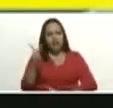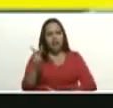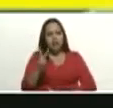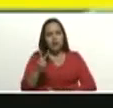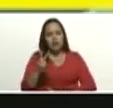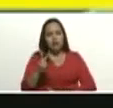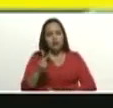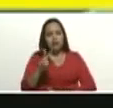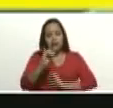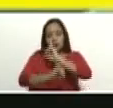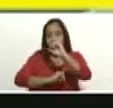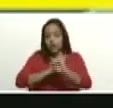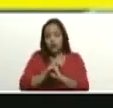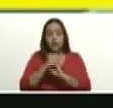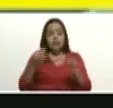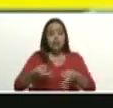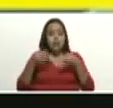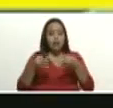internacional contra Venezuela,